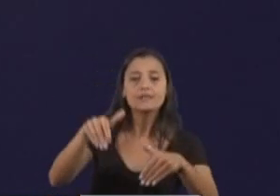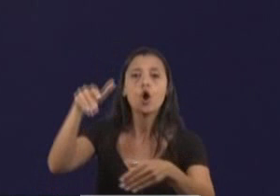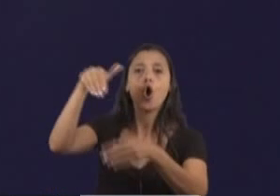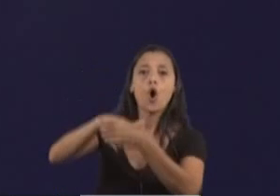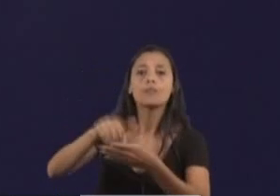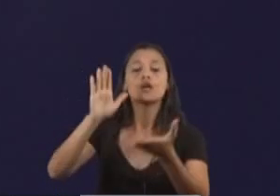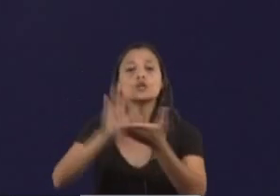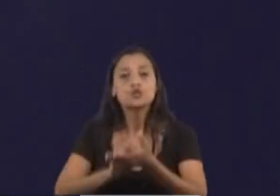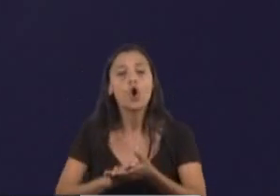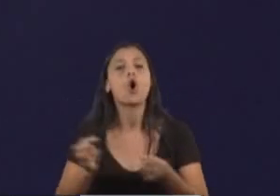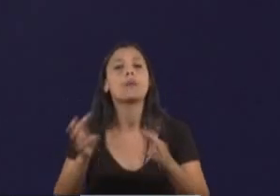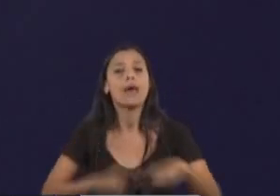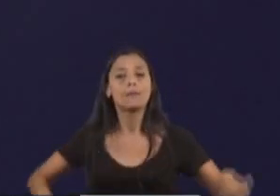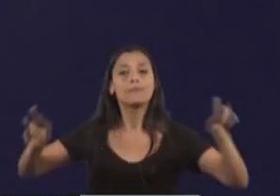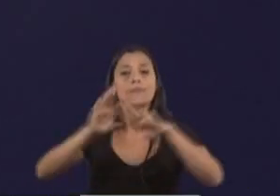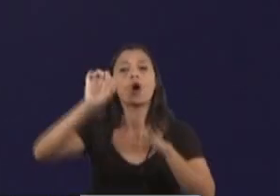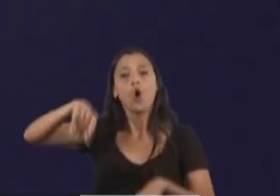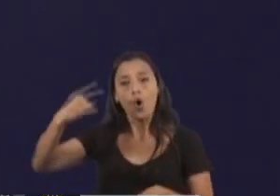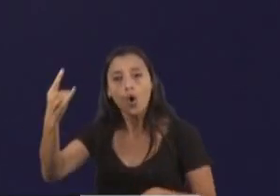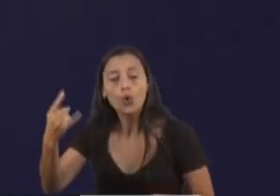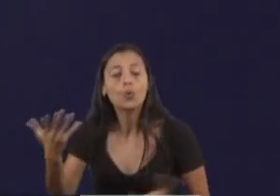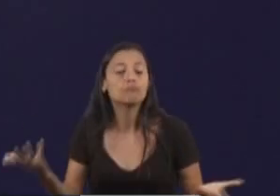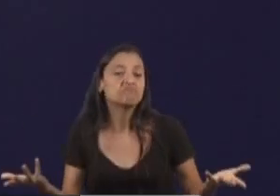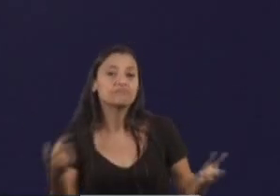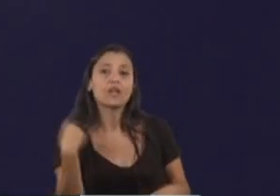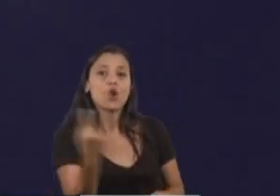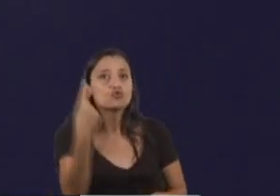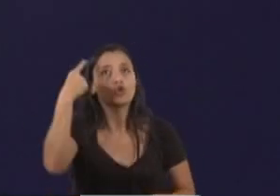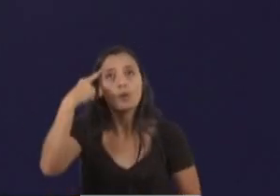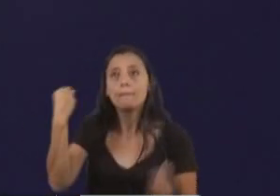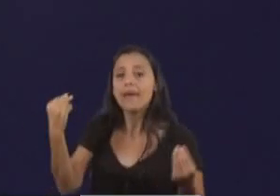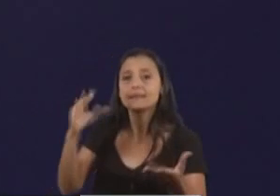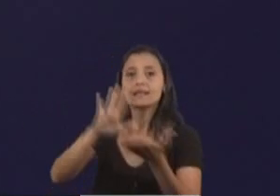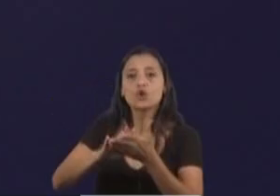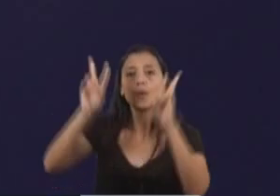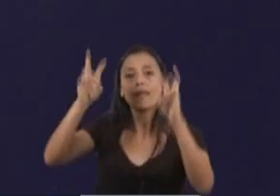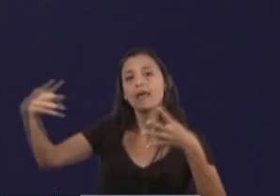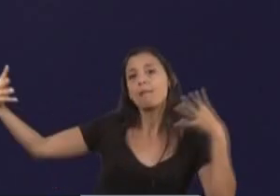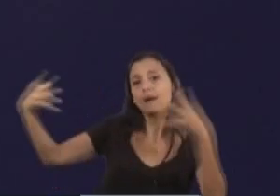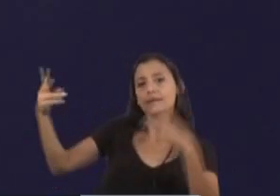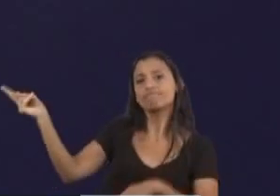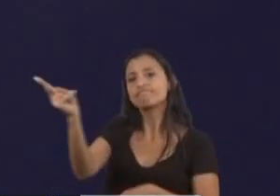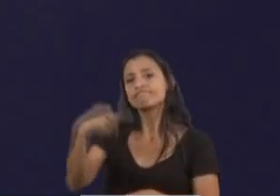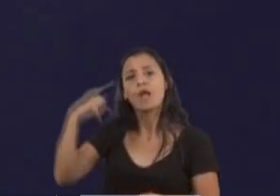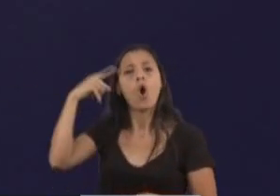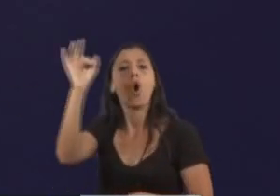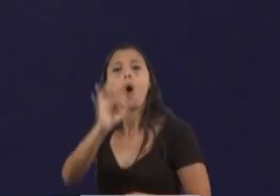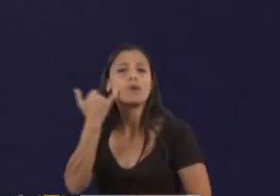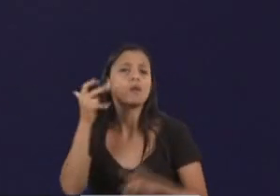la ONU y a qué es nuestra opinión sobre el conflicto bélico, ya la